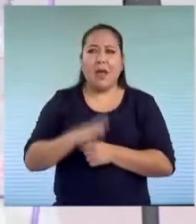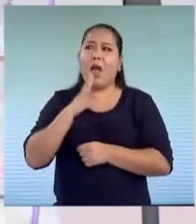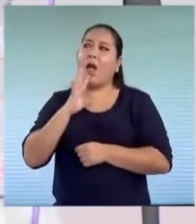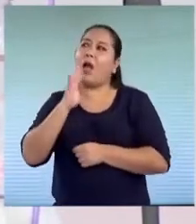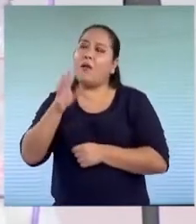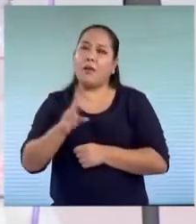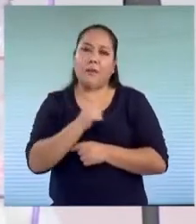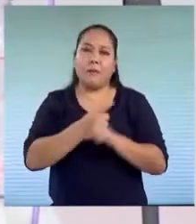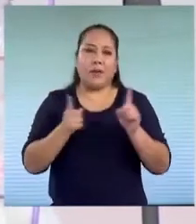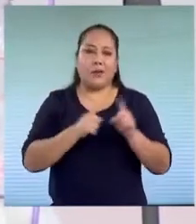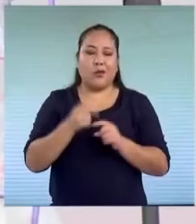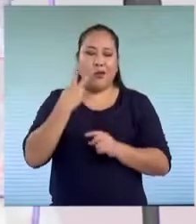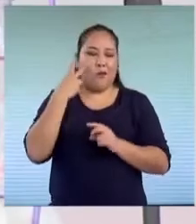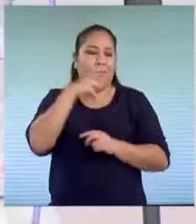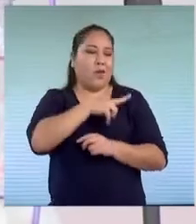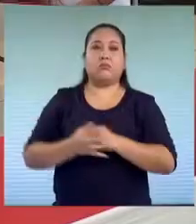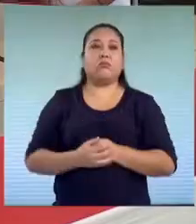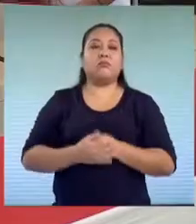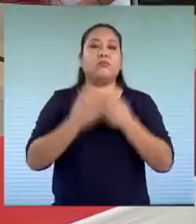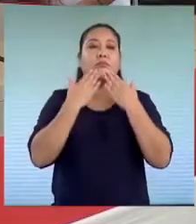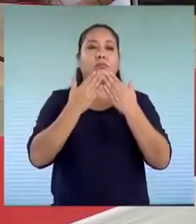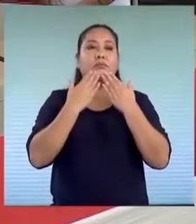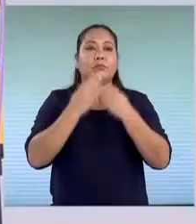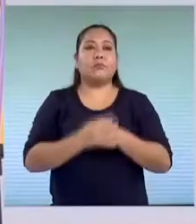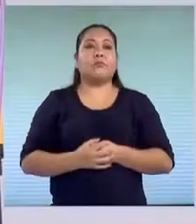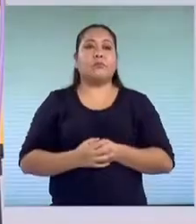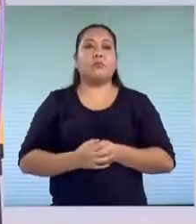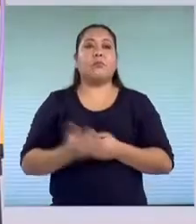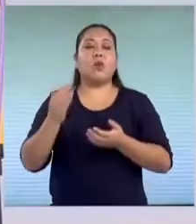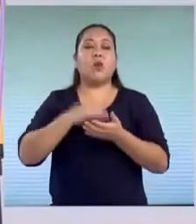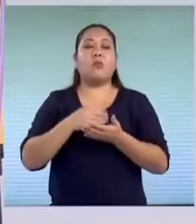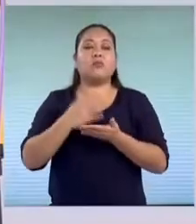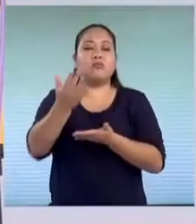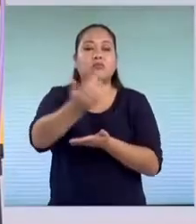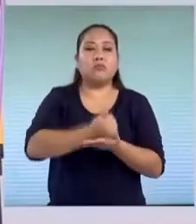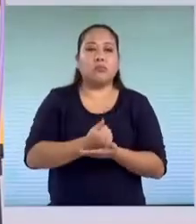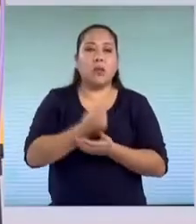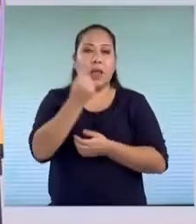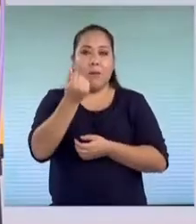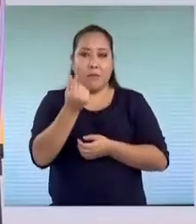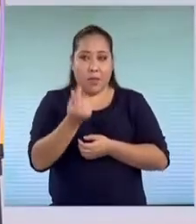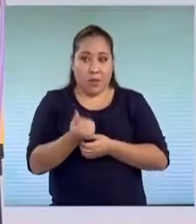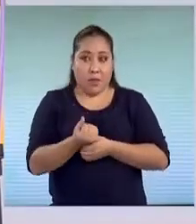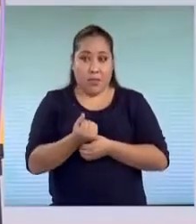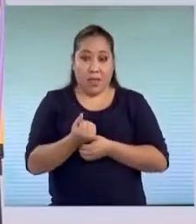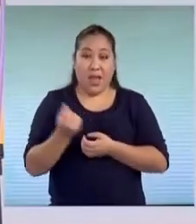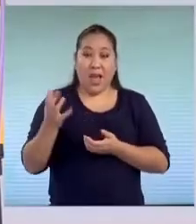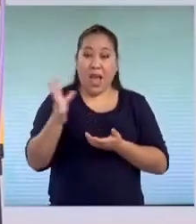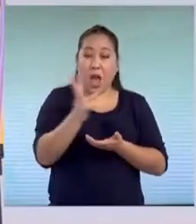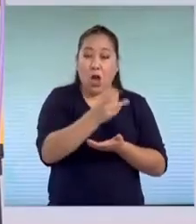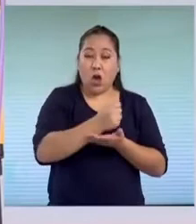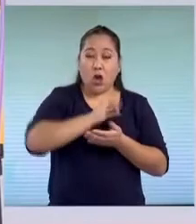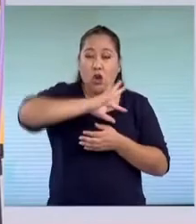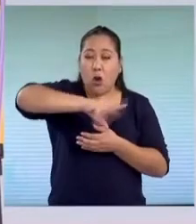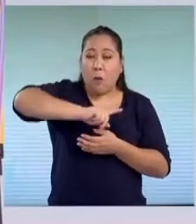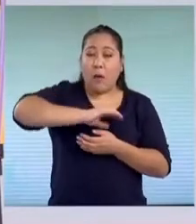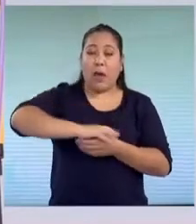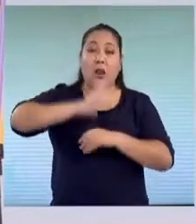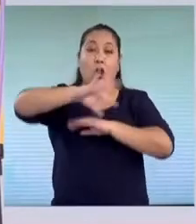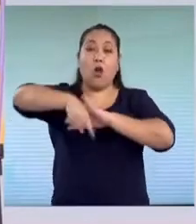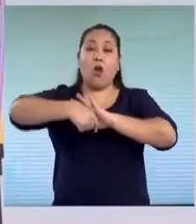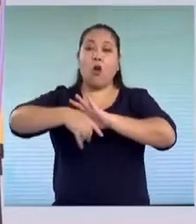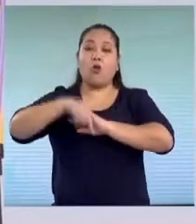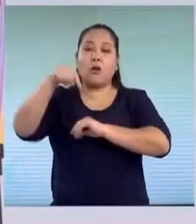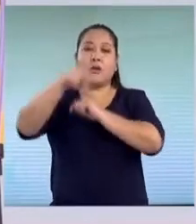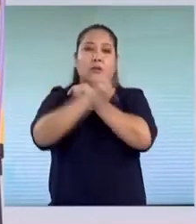pues, en la paja ajena. Gracias. Recuperaremos la plata que se llevaron todos los corruptos a nivel nacional